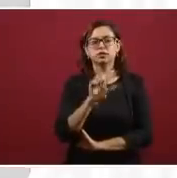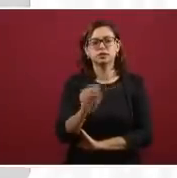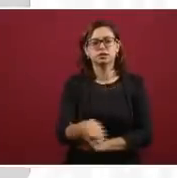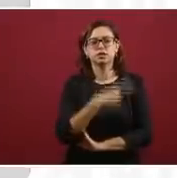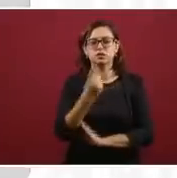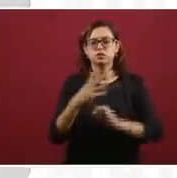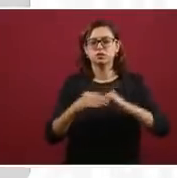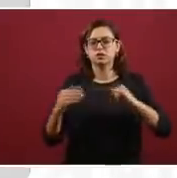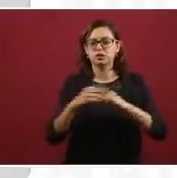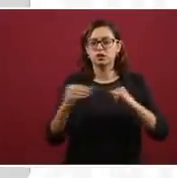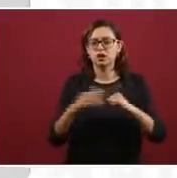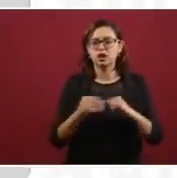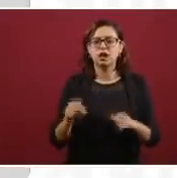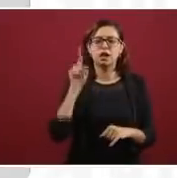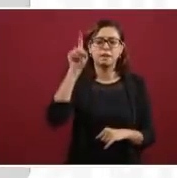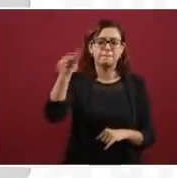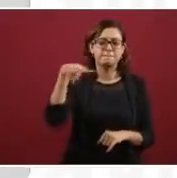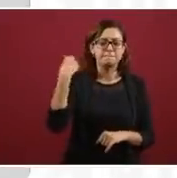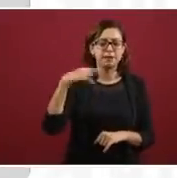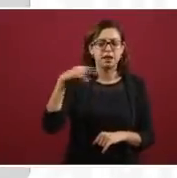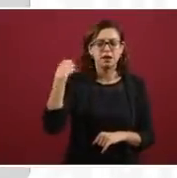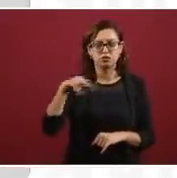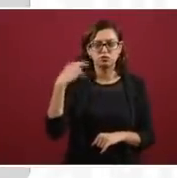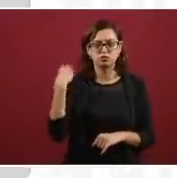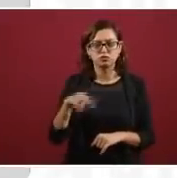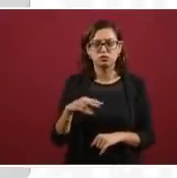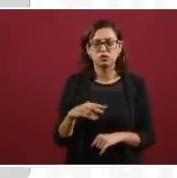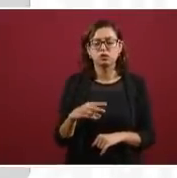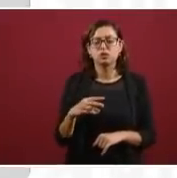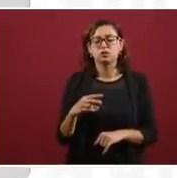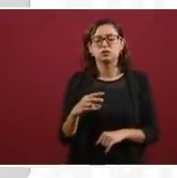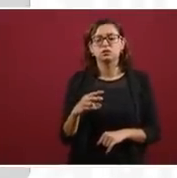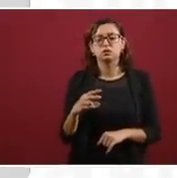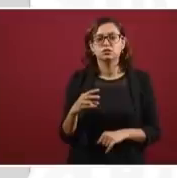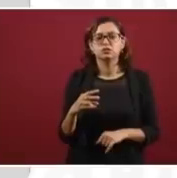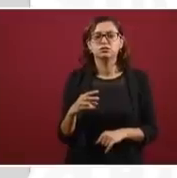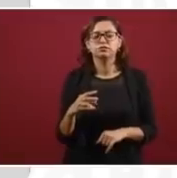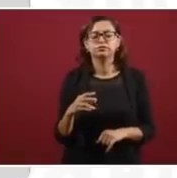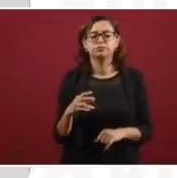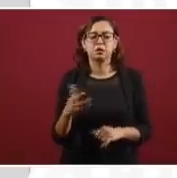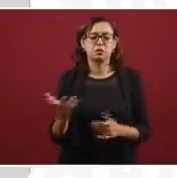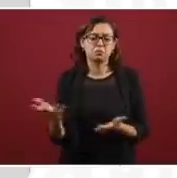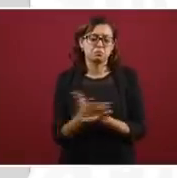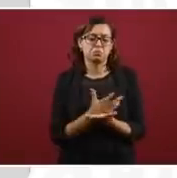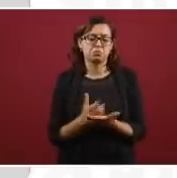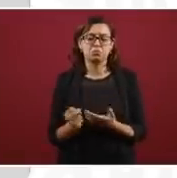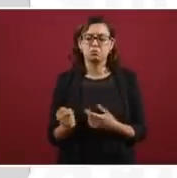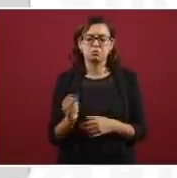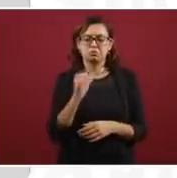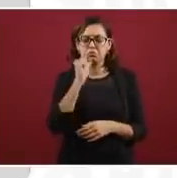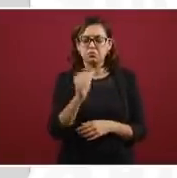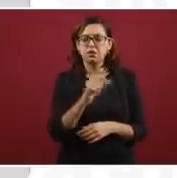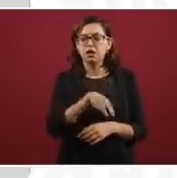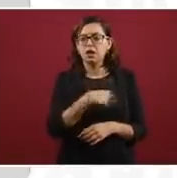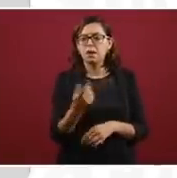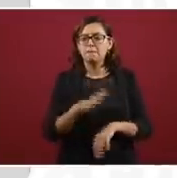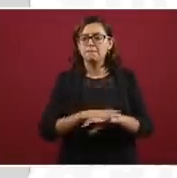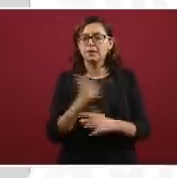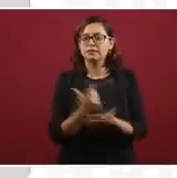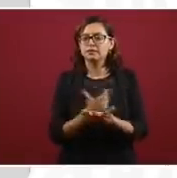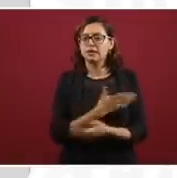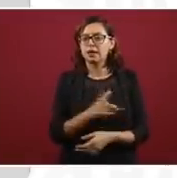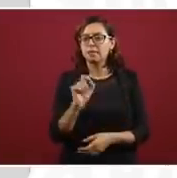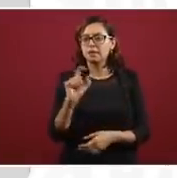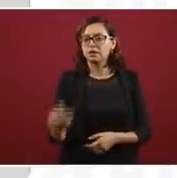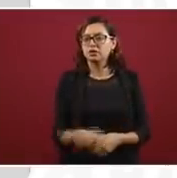17 pesos con 61 centavos, lo encontramos en Coatzacoalcos, Veracruz, esto es sin tomar en cuenta el margen, y la más cara 21.55 en Los